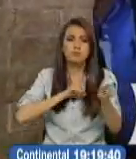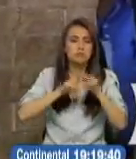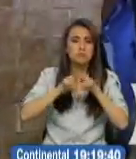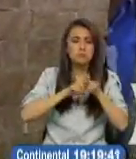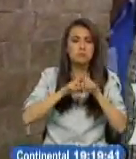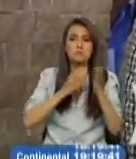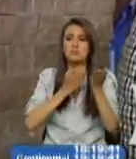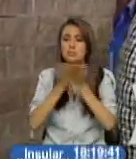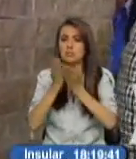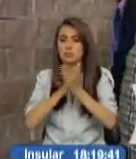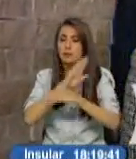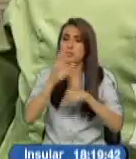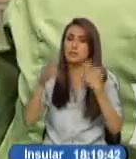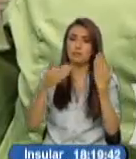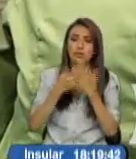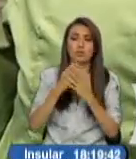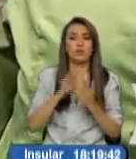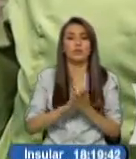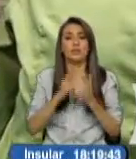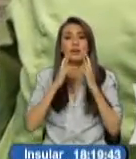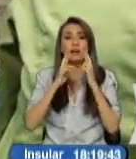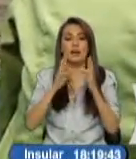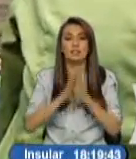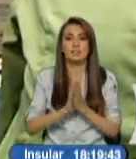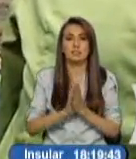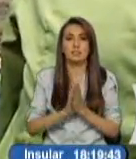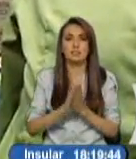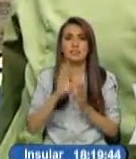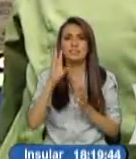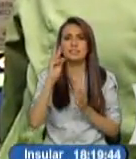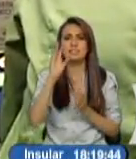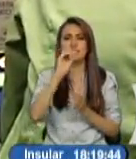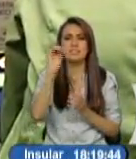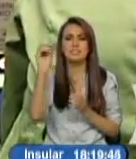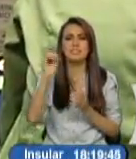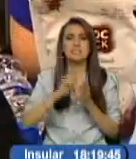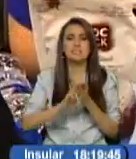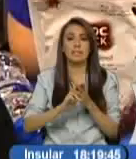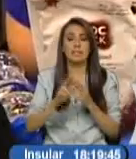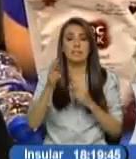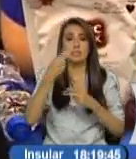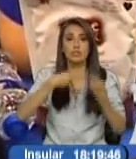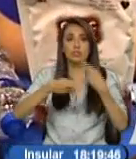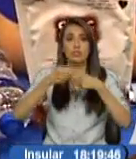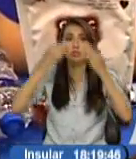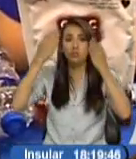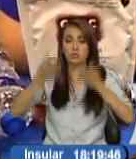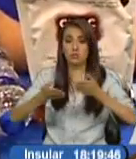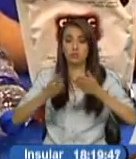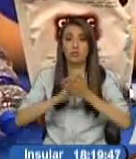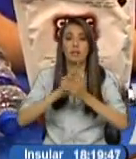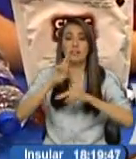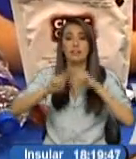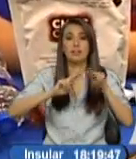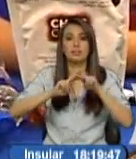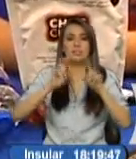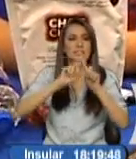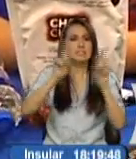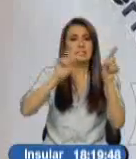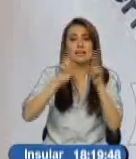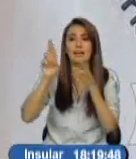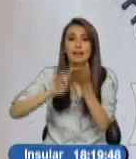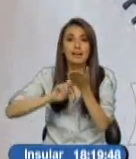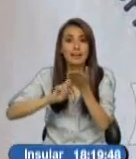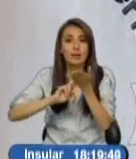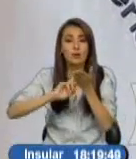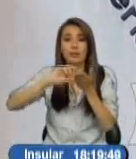buen servicio en todo lo que producen. Cerca de 600 exportadores nacionales se reúnen con 180 compradores de distintos países